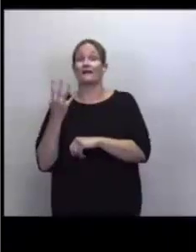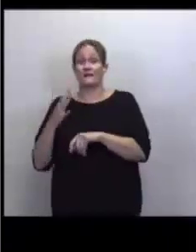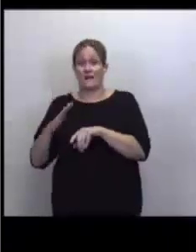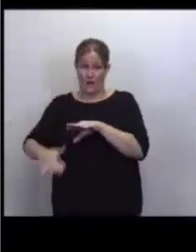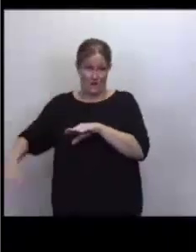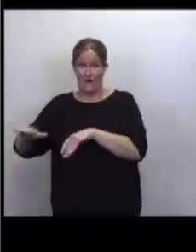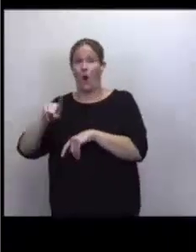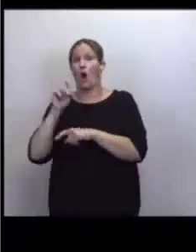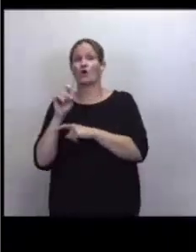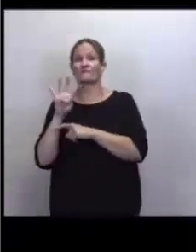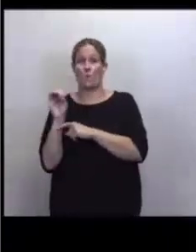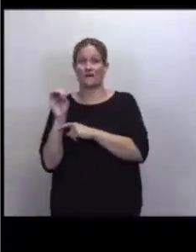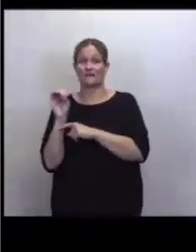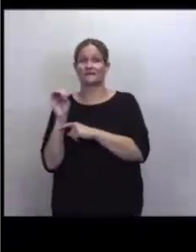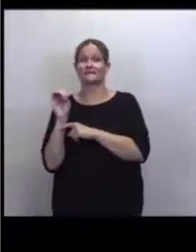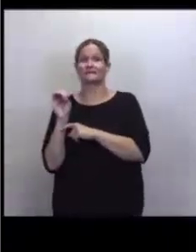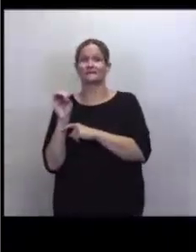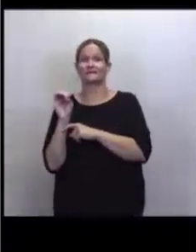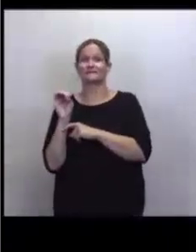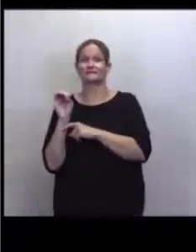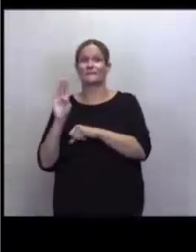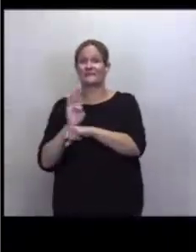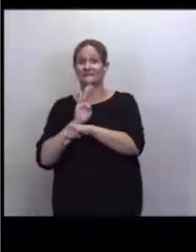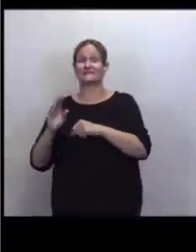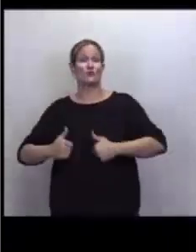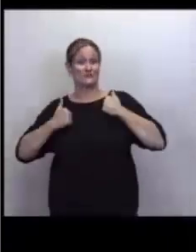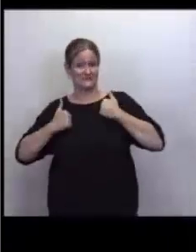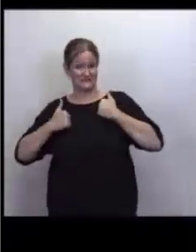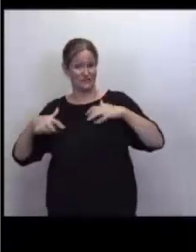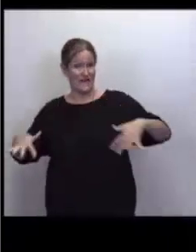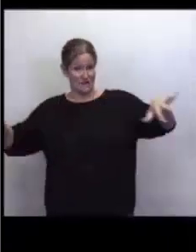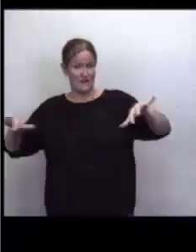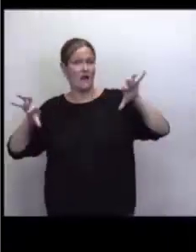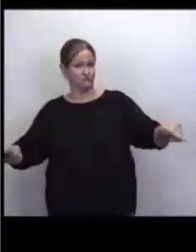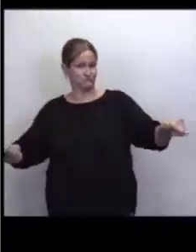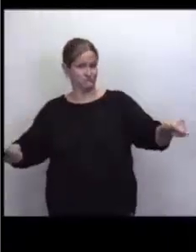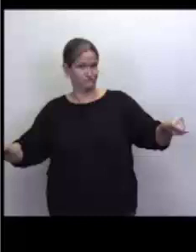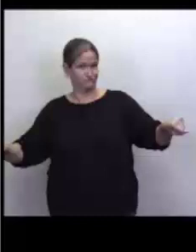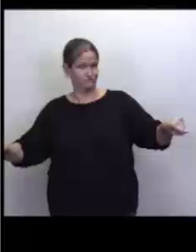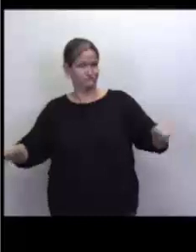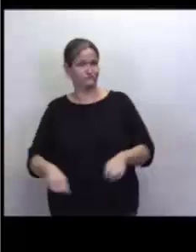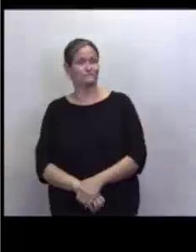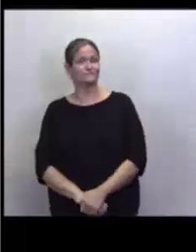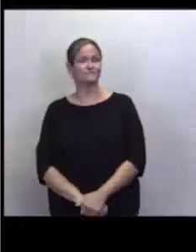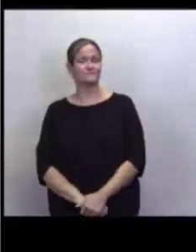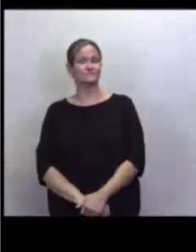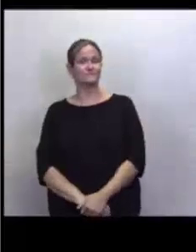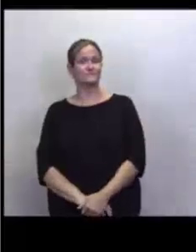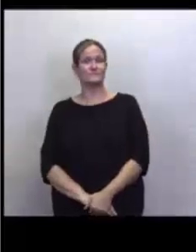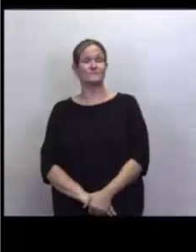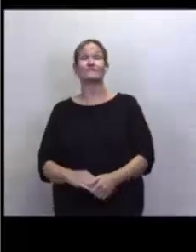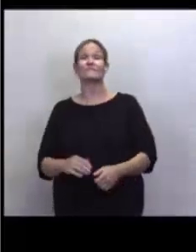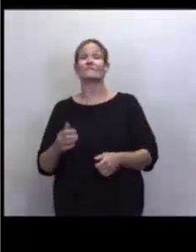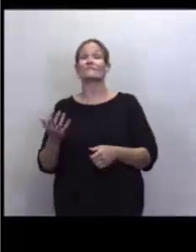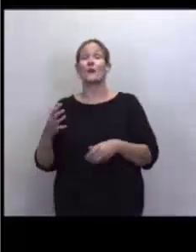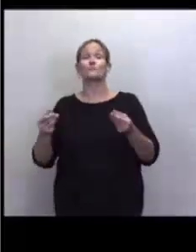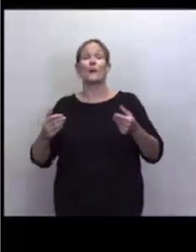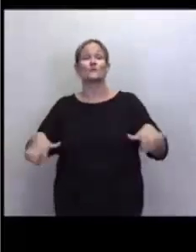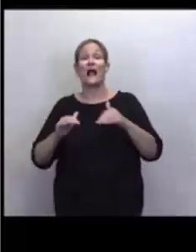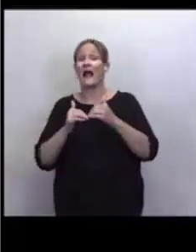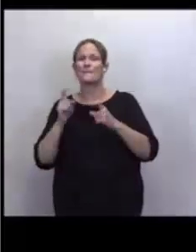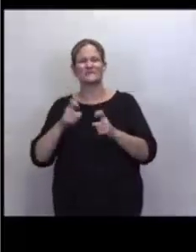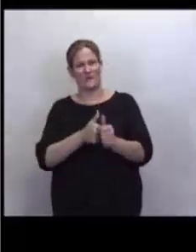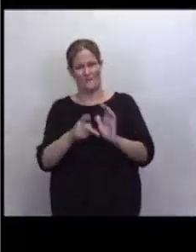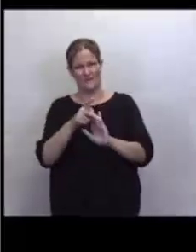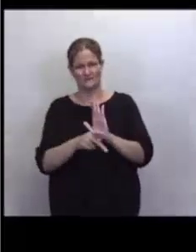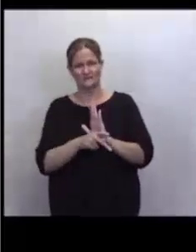aproximadamente 140 propiedades comerciales residenciales. La mayoría de las adquisiciones se realizarían dentro